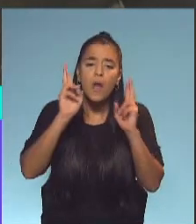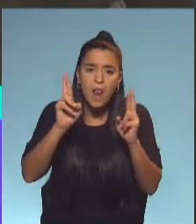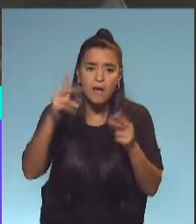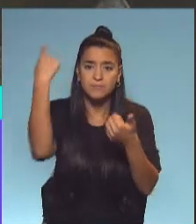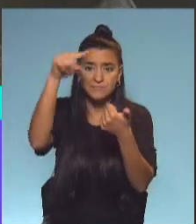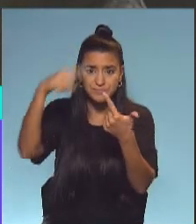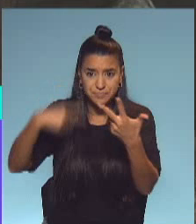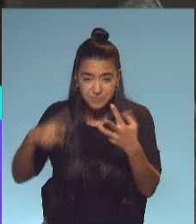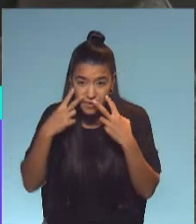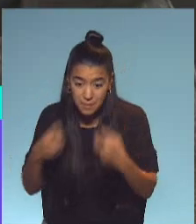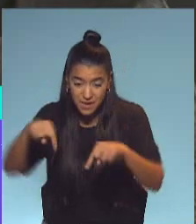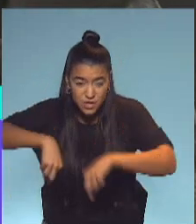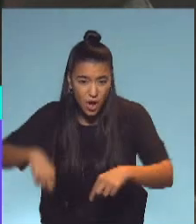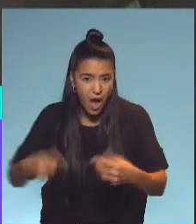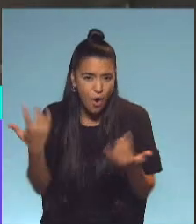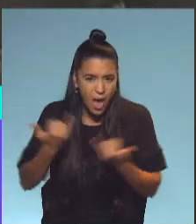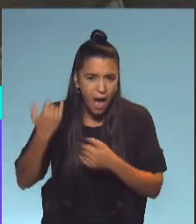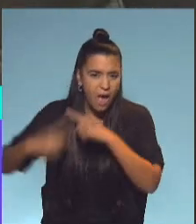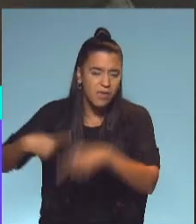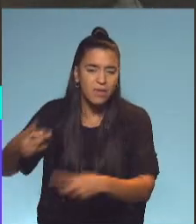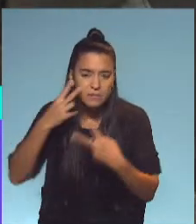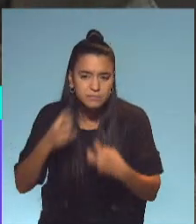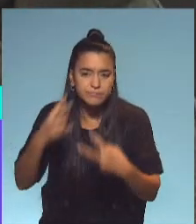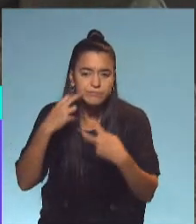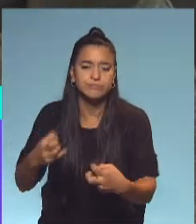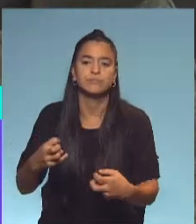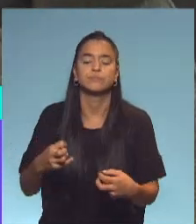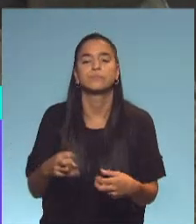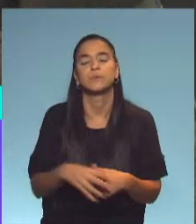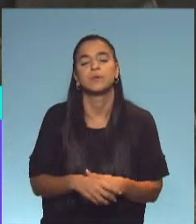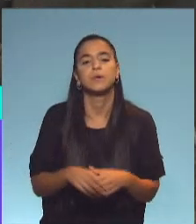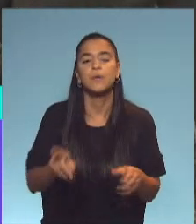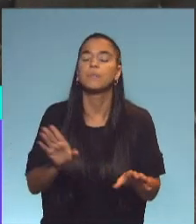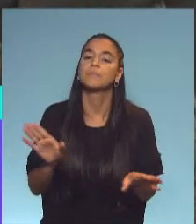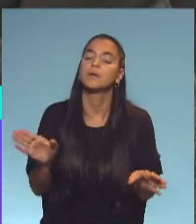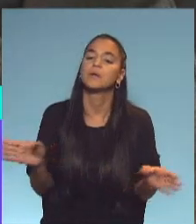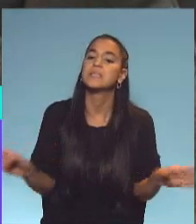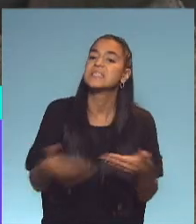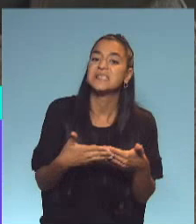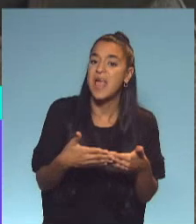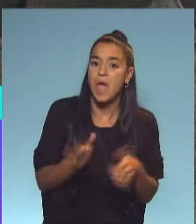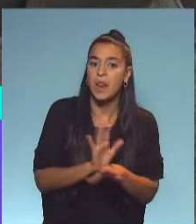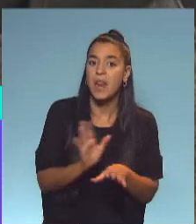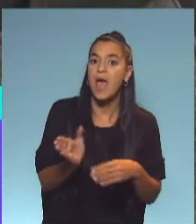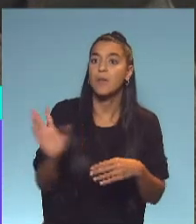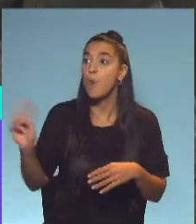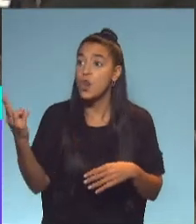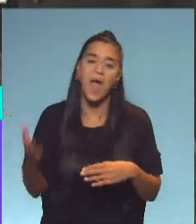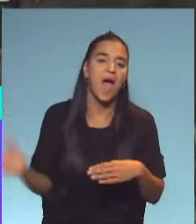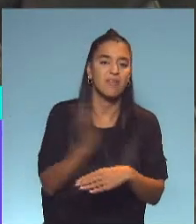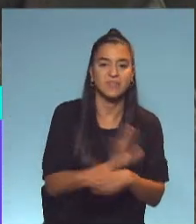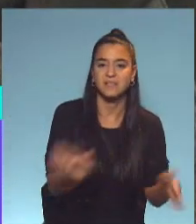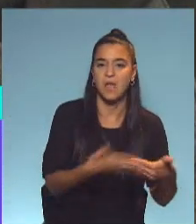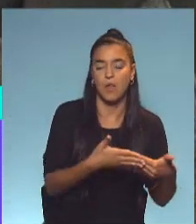estas causas que están abiertas y esperando indagatorias y procesamientos se cierren antes de que nosotros dejemos de vivir. Han muerto